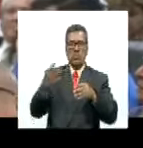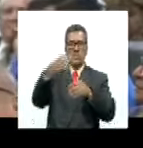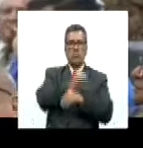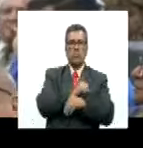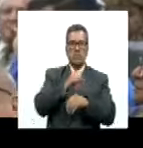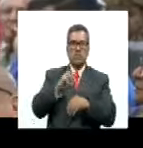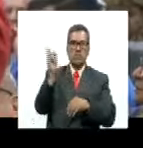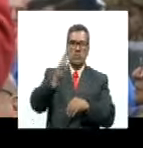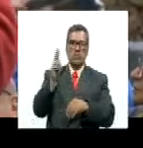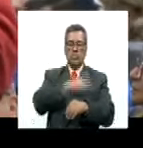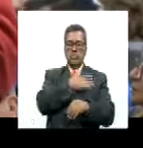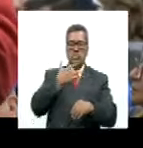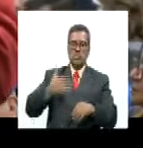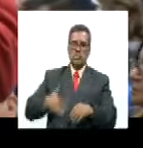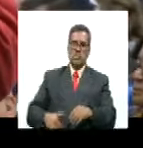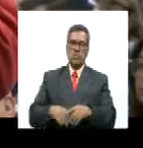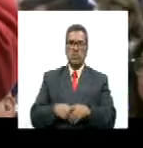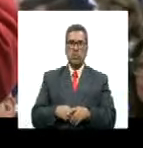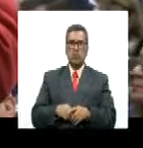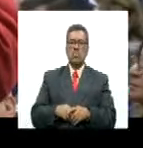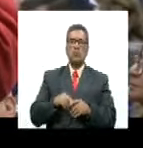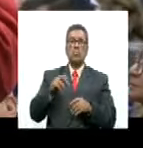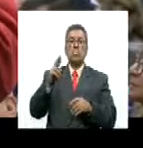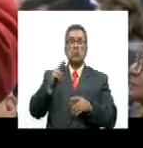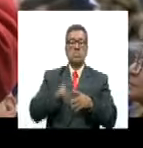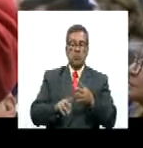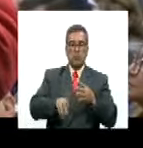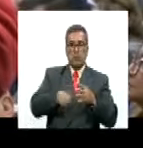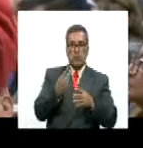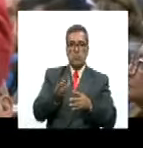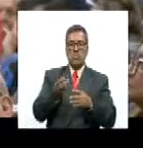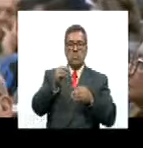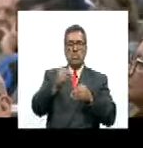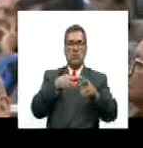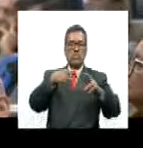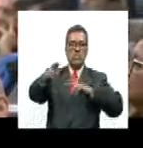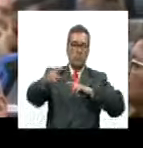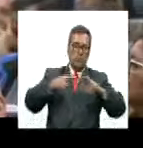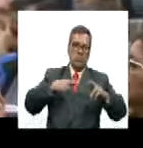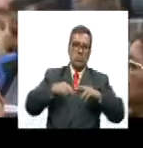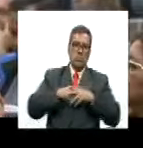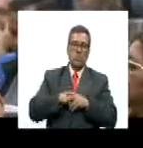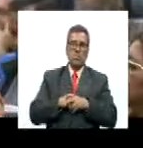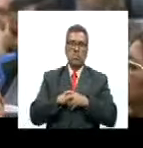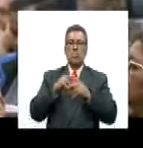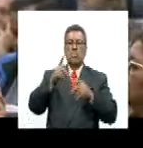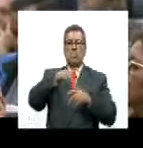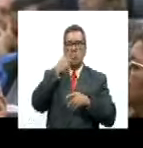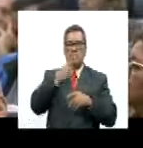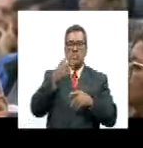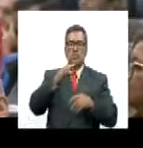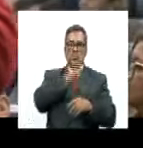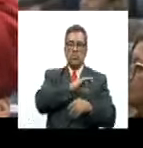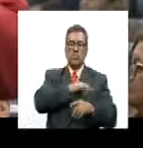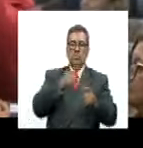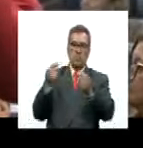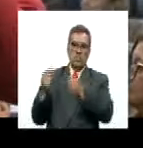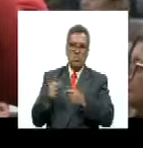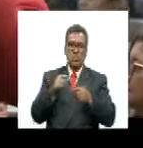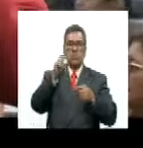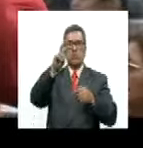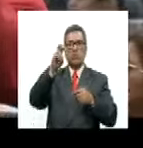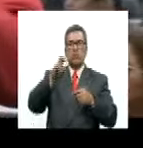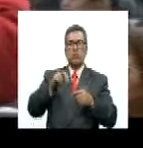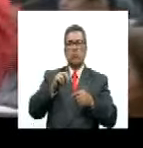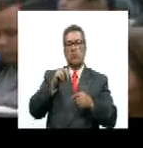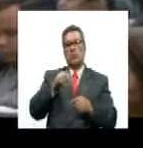con la República Popular China, con la cual podemos establecer relaciones políticas, sociales y económicas de nuevo